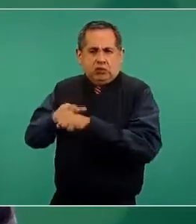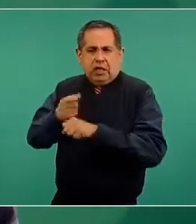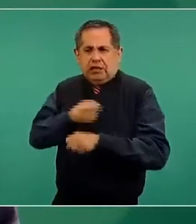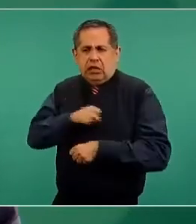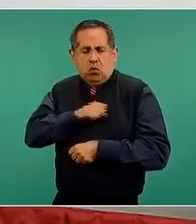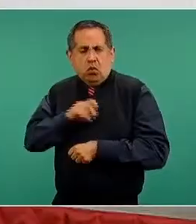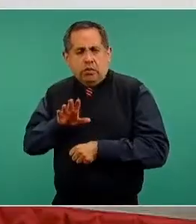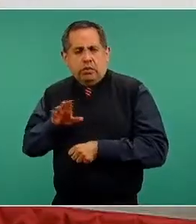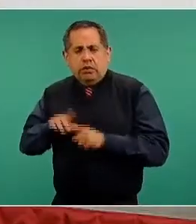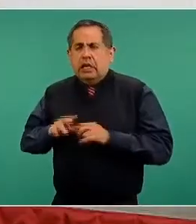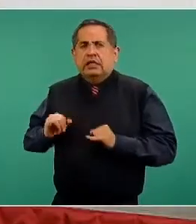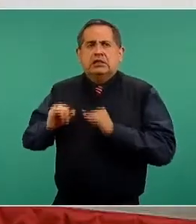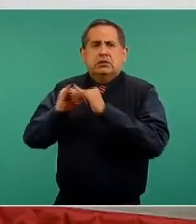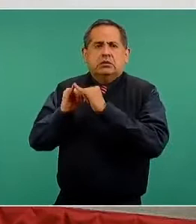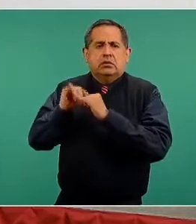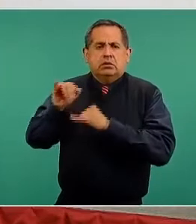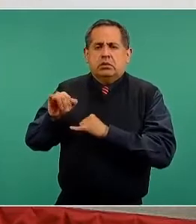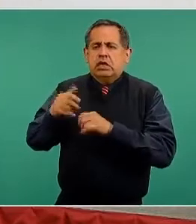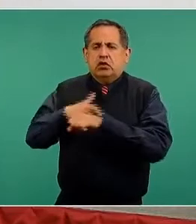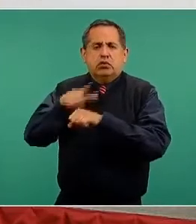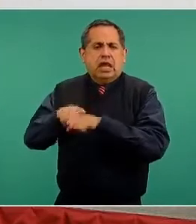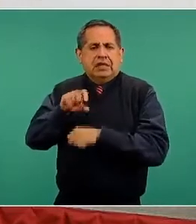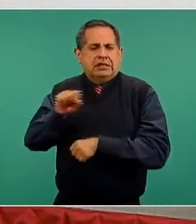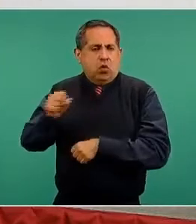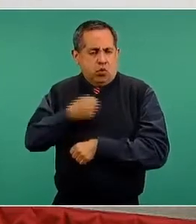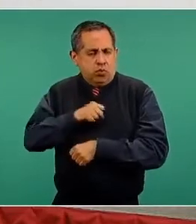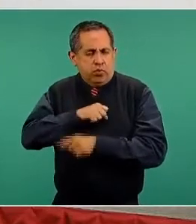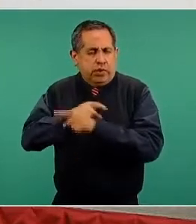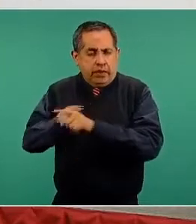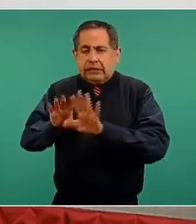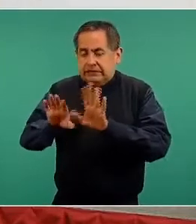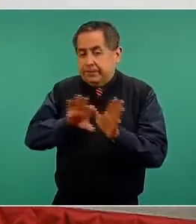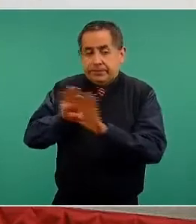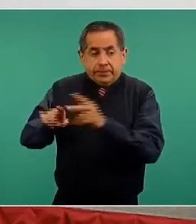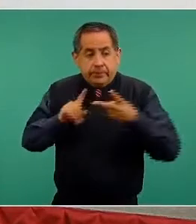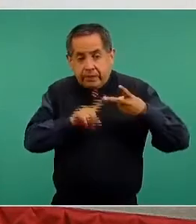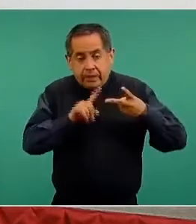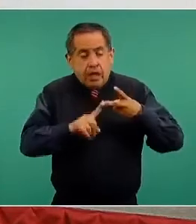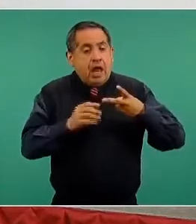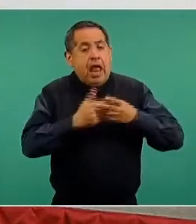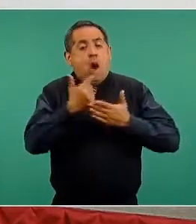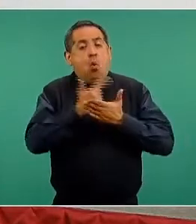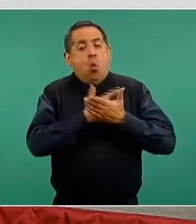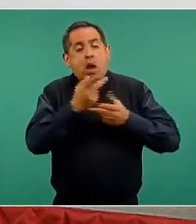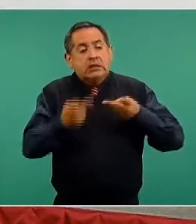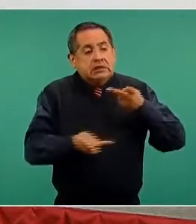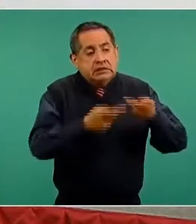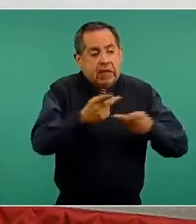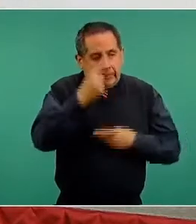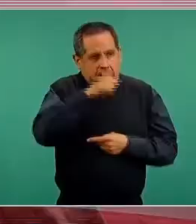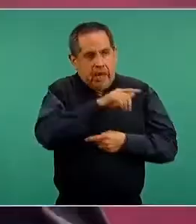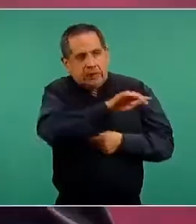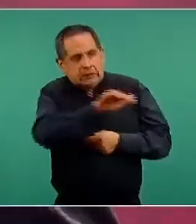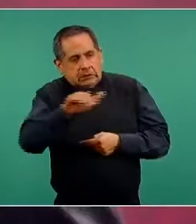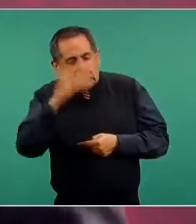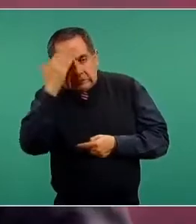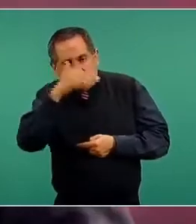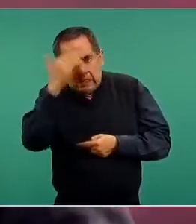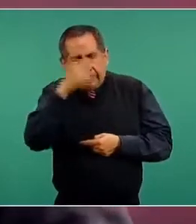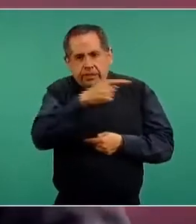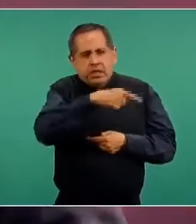SANUT, que hizo el Instituto Nacional de Salud Pública, pero esta es una encuesta nueva con el propósito de reconocer